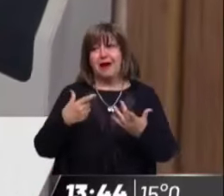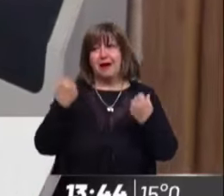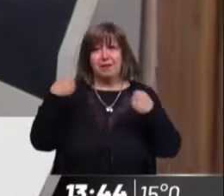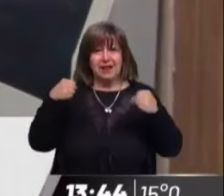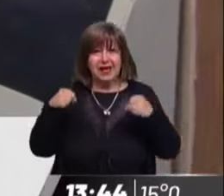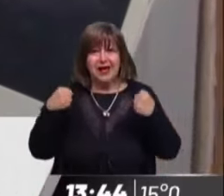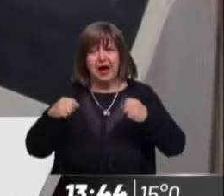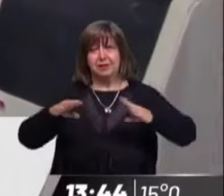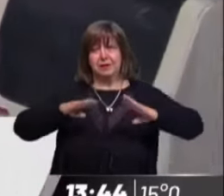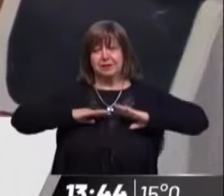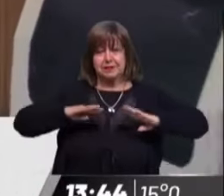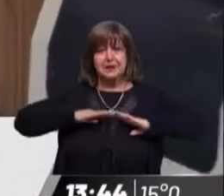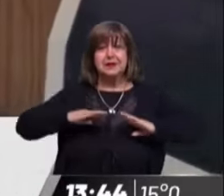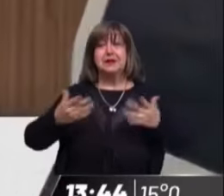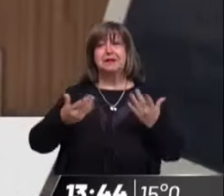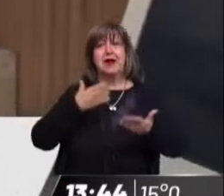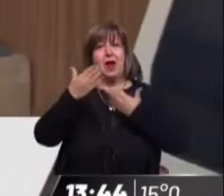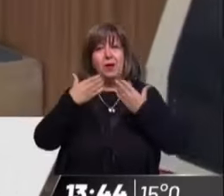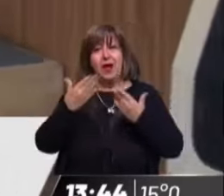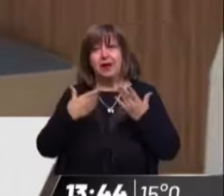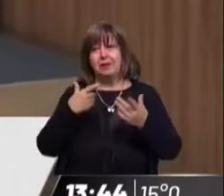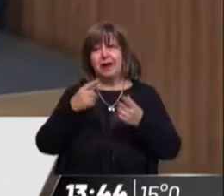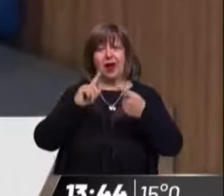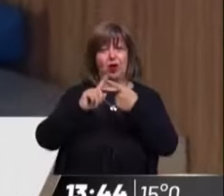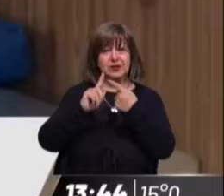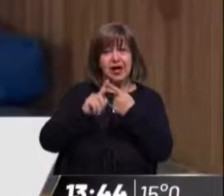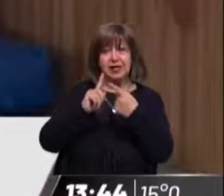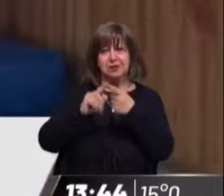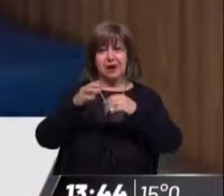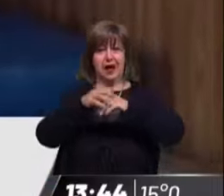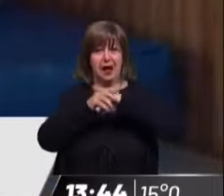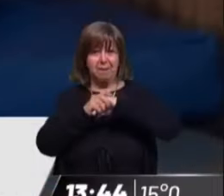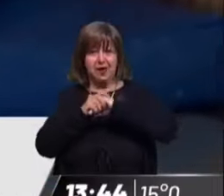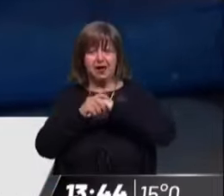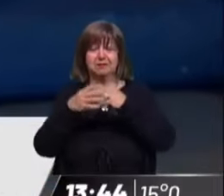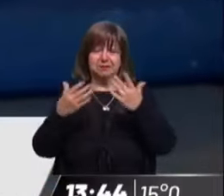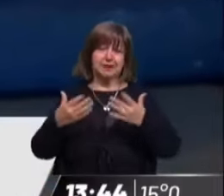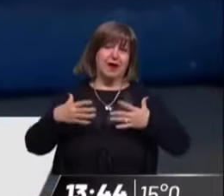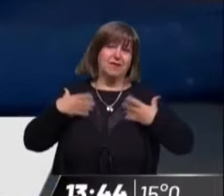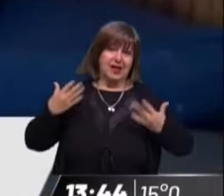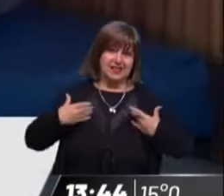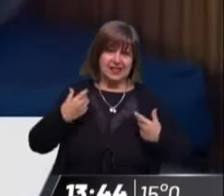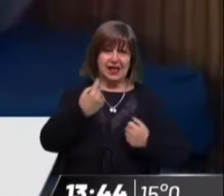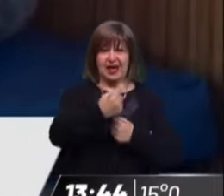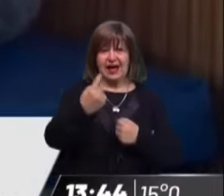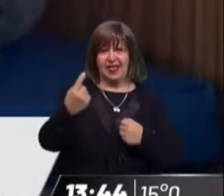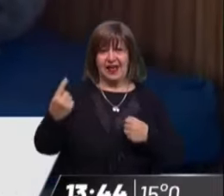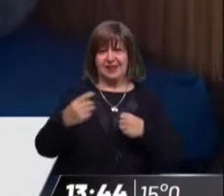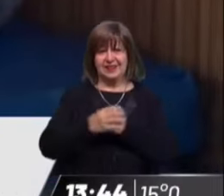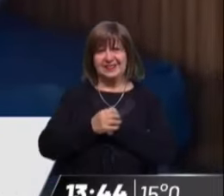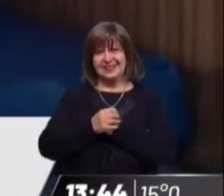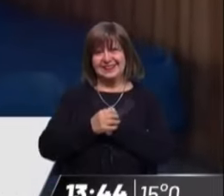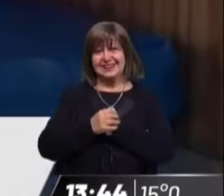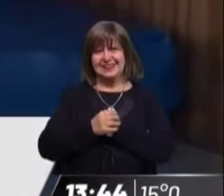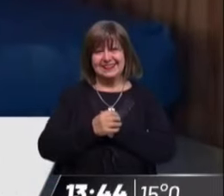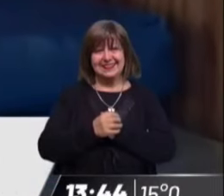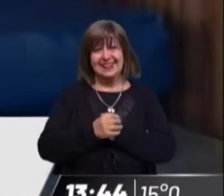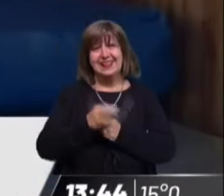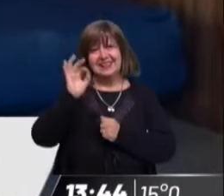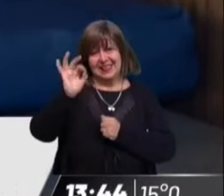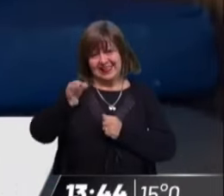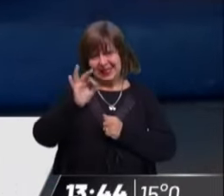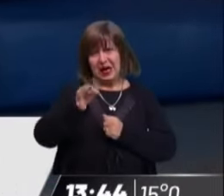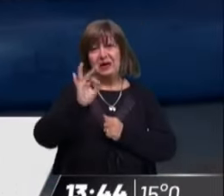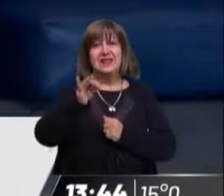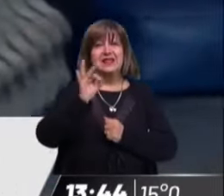que parece un paso, algo chiquito, puede ser digamos un camino hacia la felicidad para cada uno de los adultos mayores, así que bueno, ya saben, muy